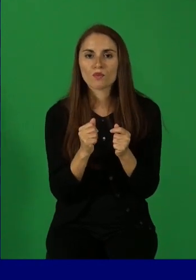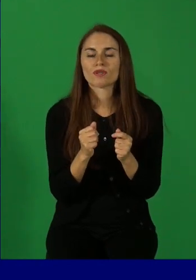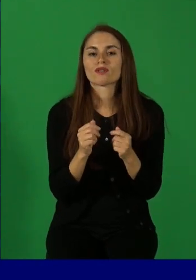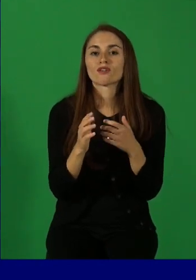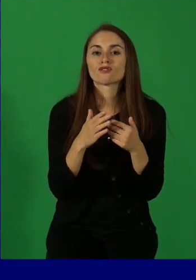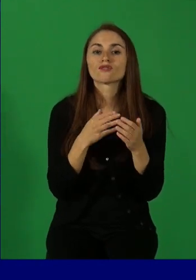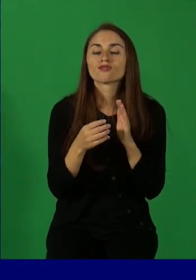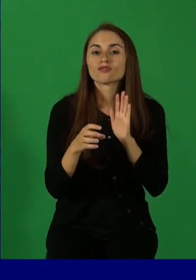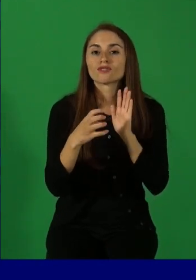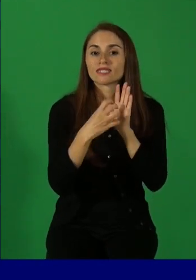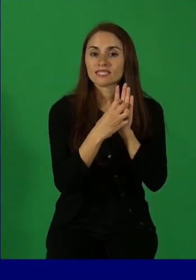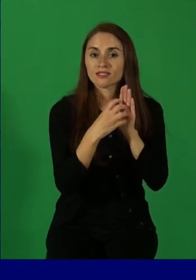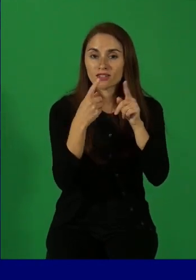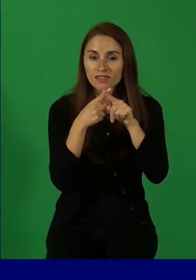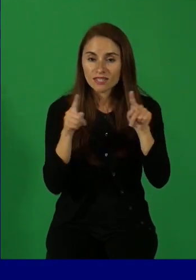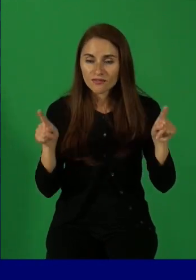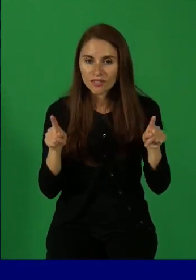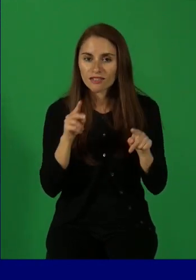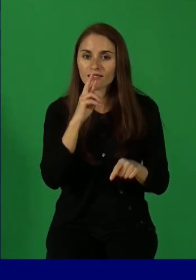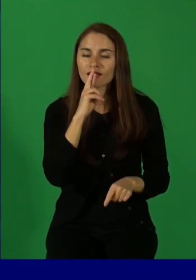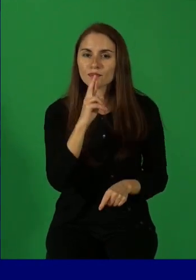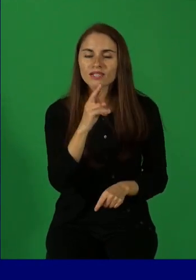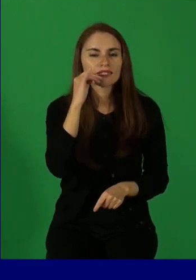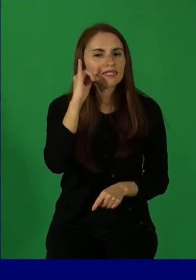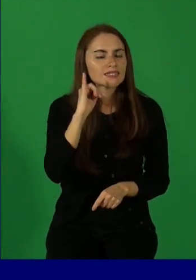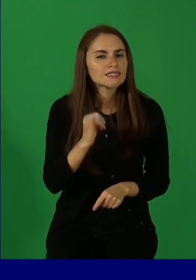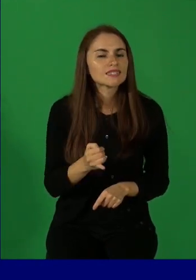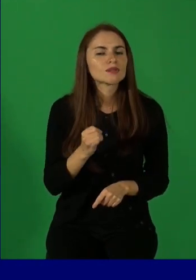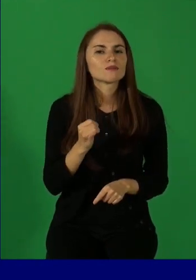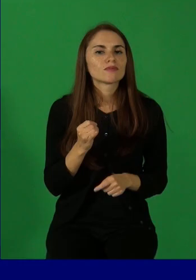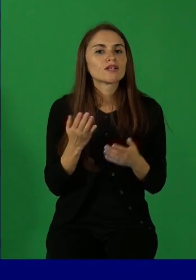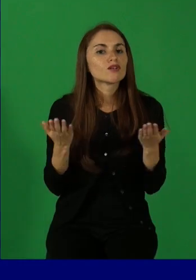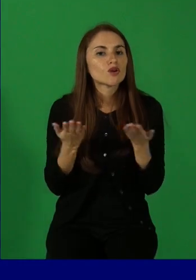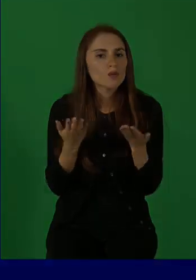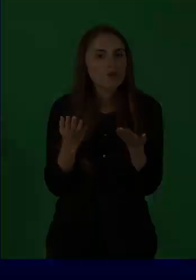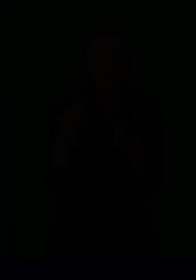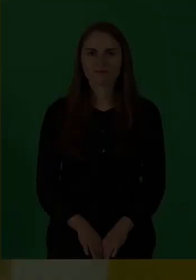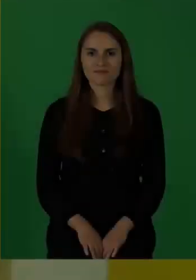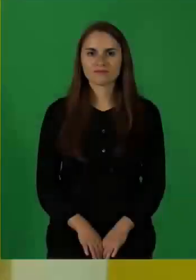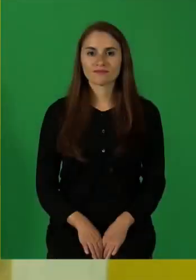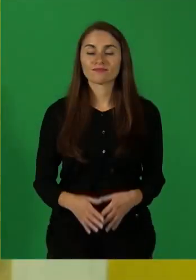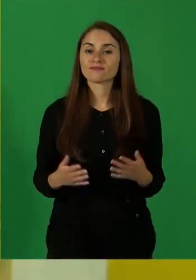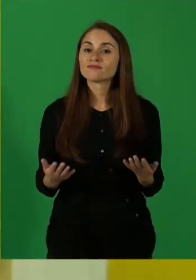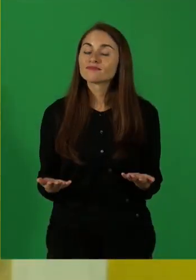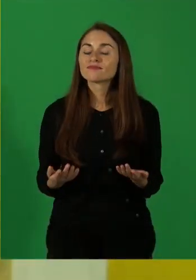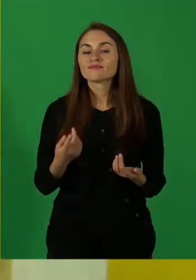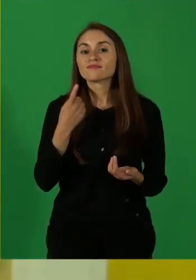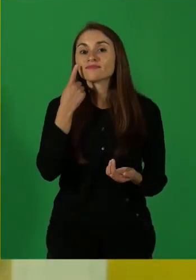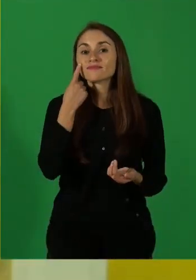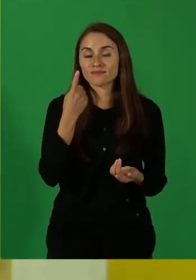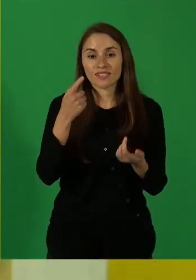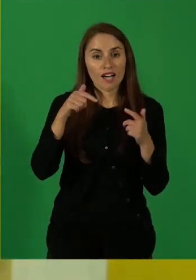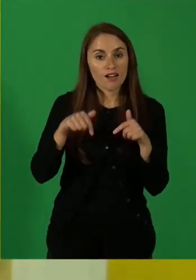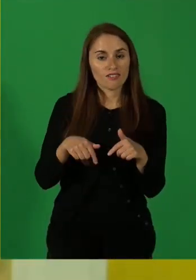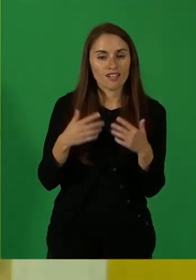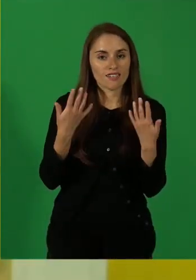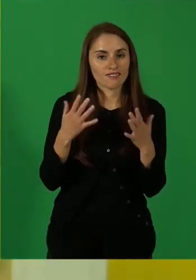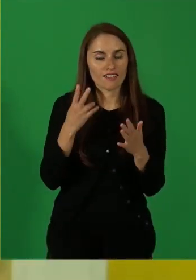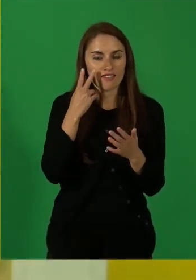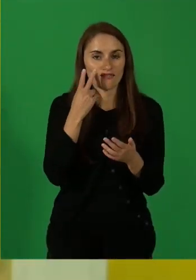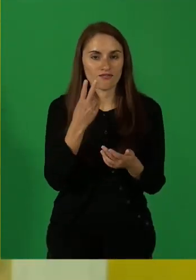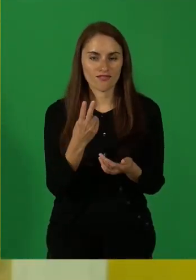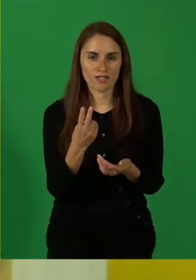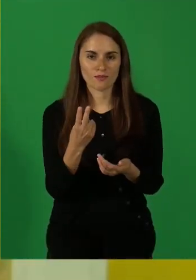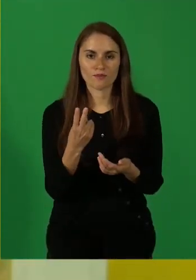los signos sean diferentes, tu resultado siempre va a ser negativo. Entonces, ahora, como ya hemos